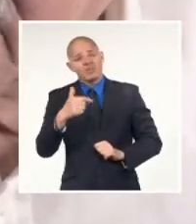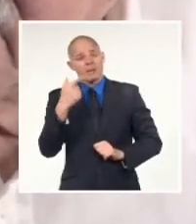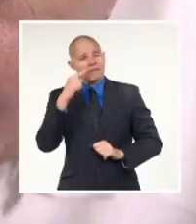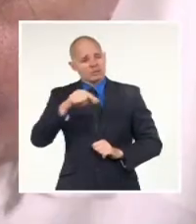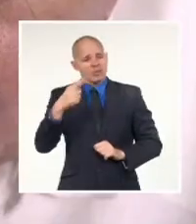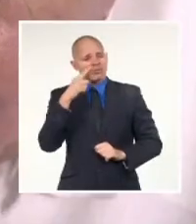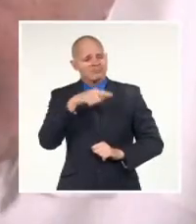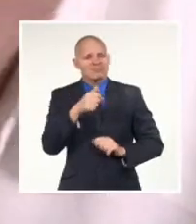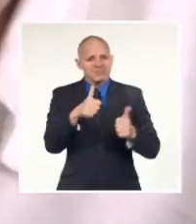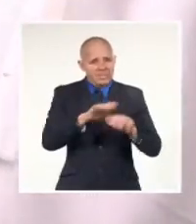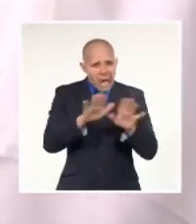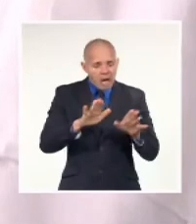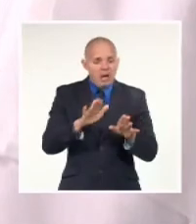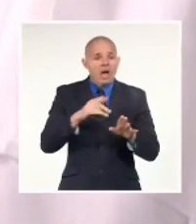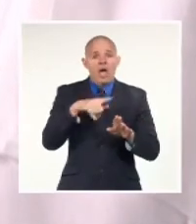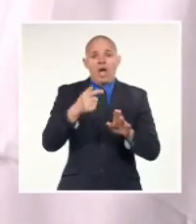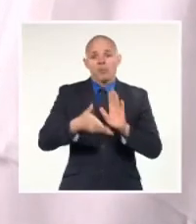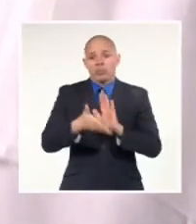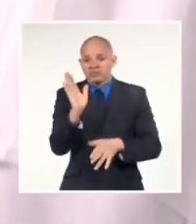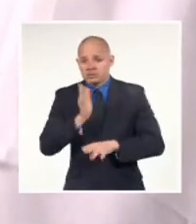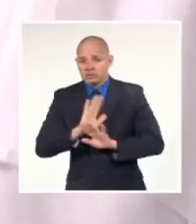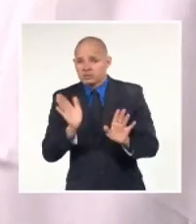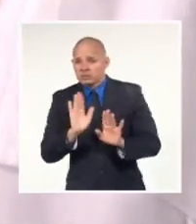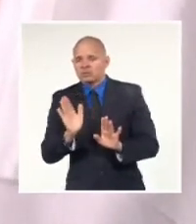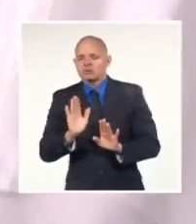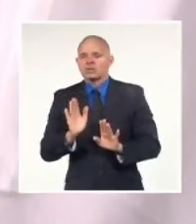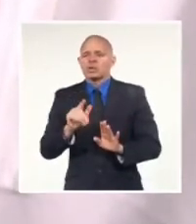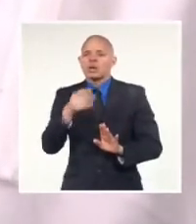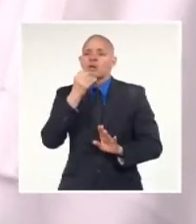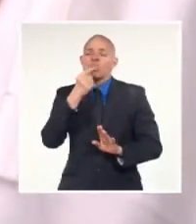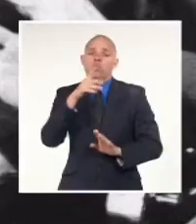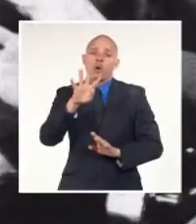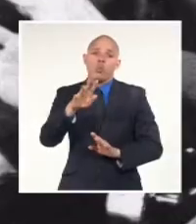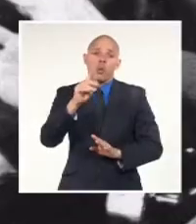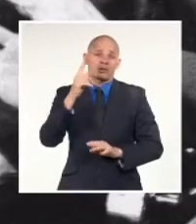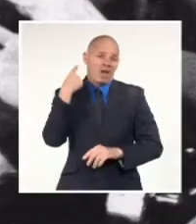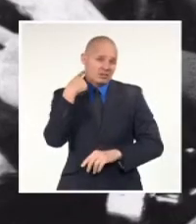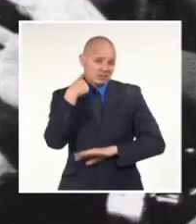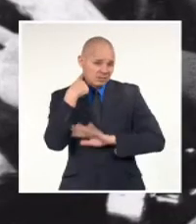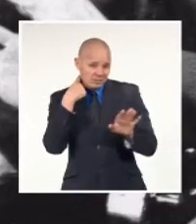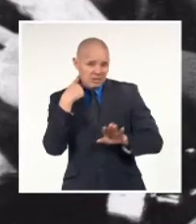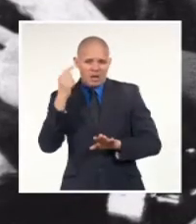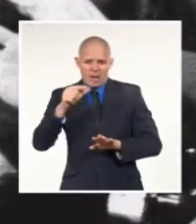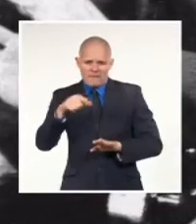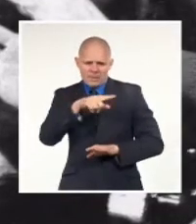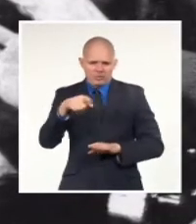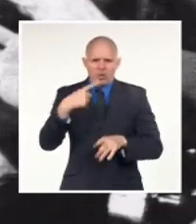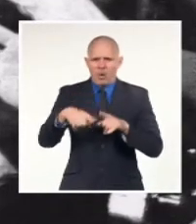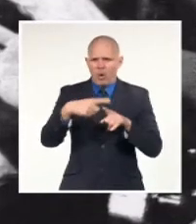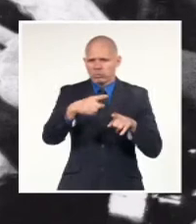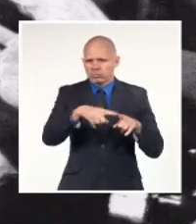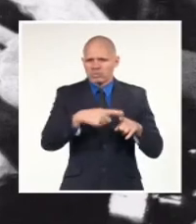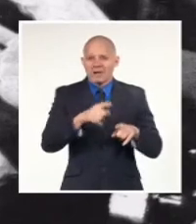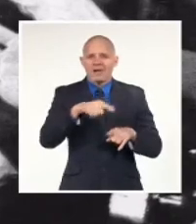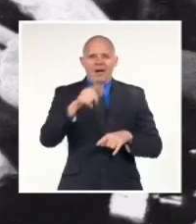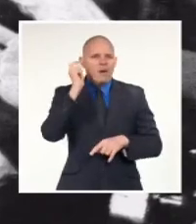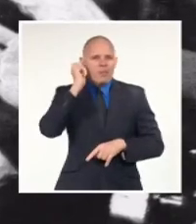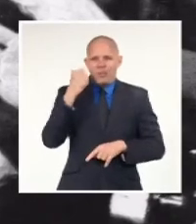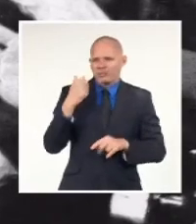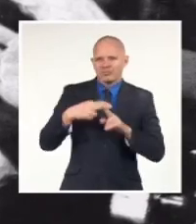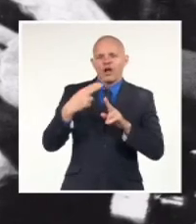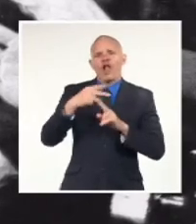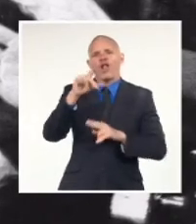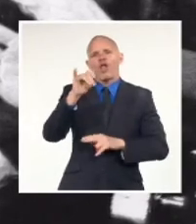salga. Por 4 años a los nacionalistas, a Lolita, a Oscar Collazo,